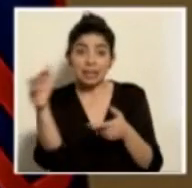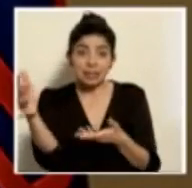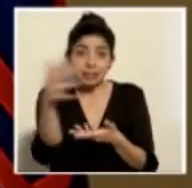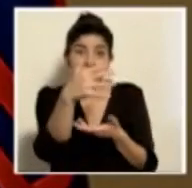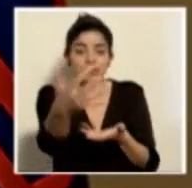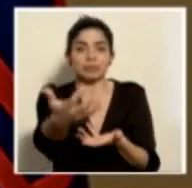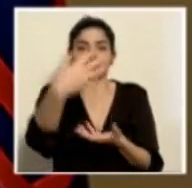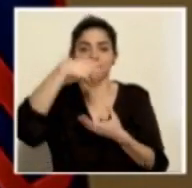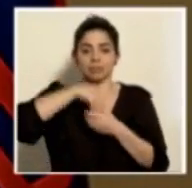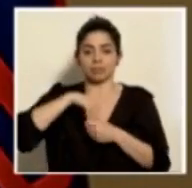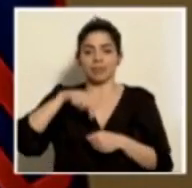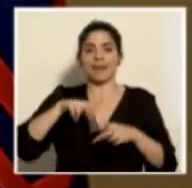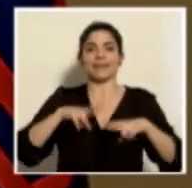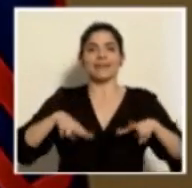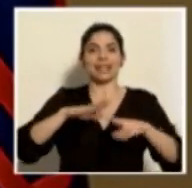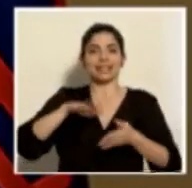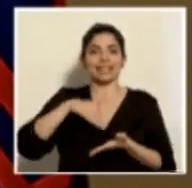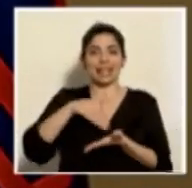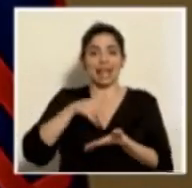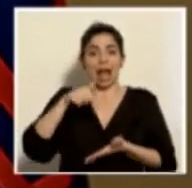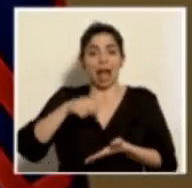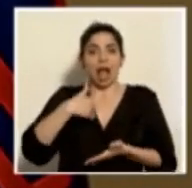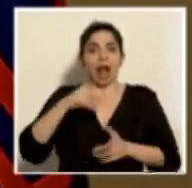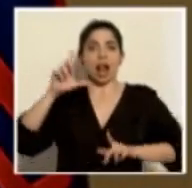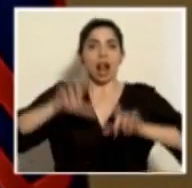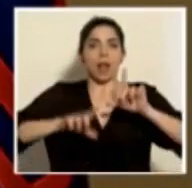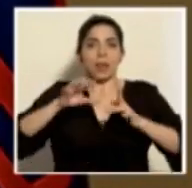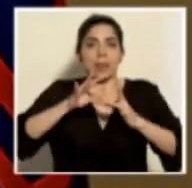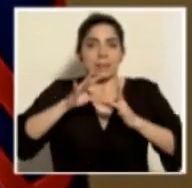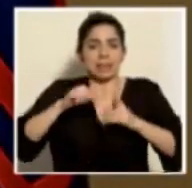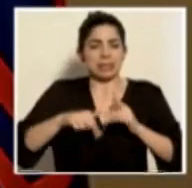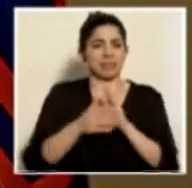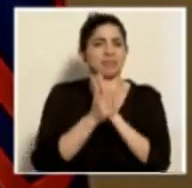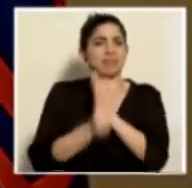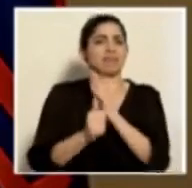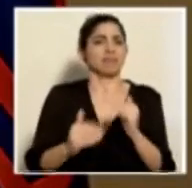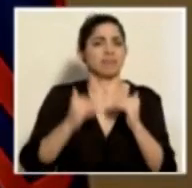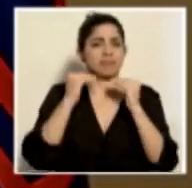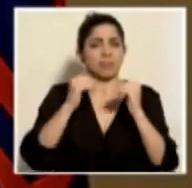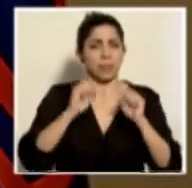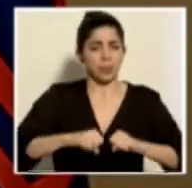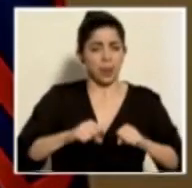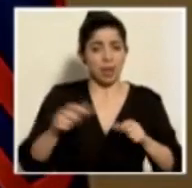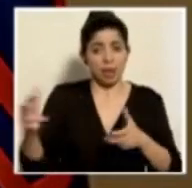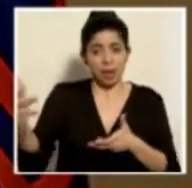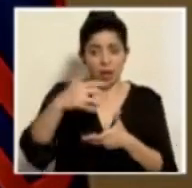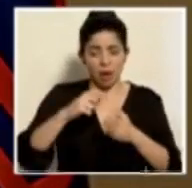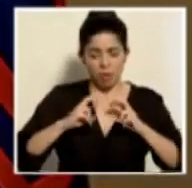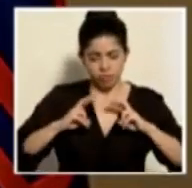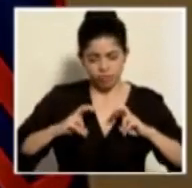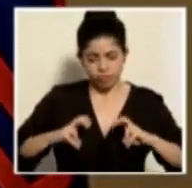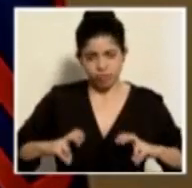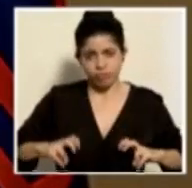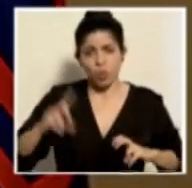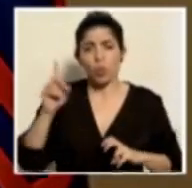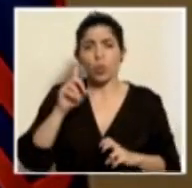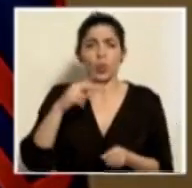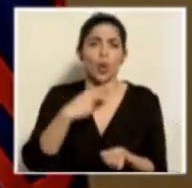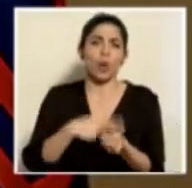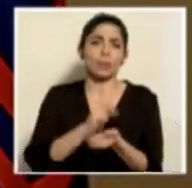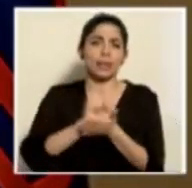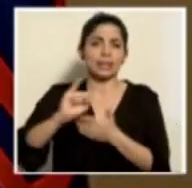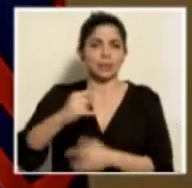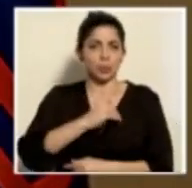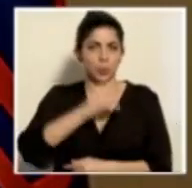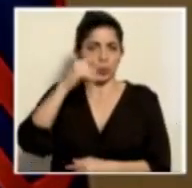Valle Central, que es donde está el laboratorio principal que tiene la mayor capacidad de análisis de esas muestras, en el Hospital San Juan de